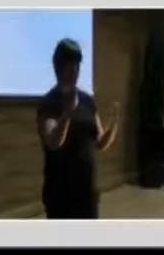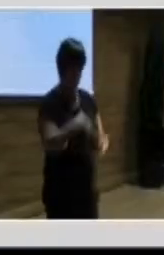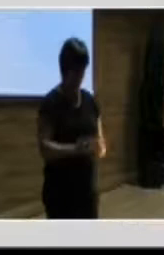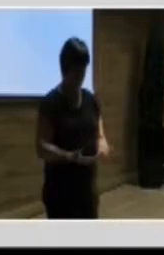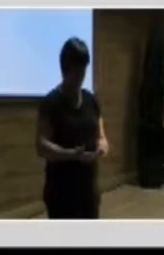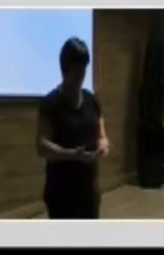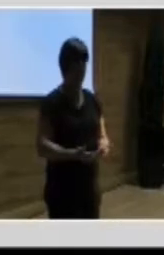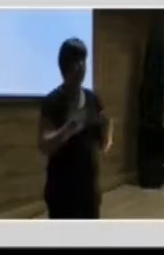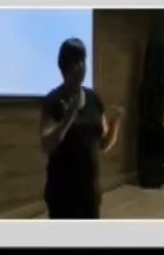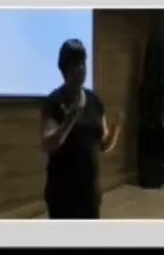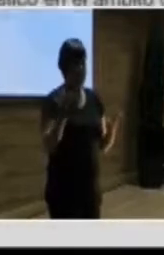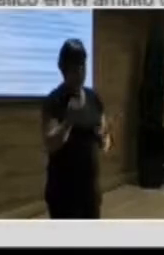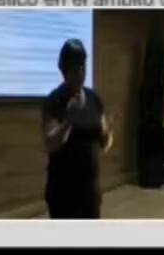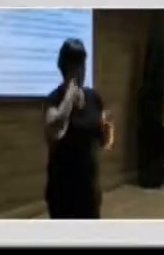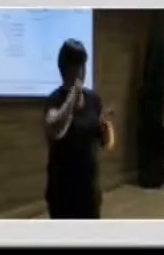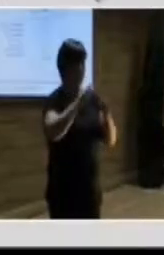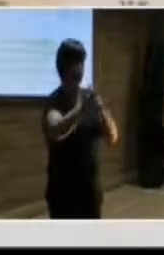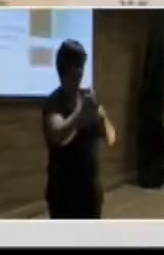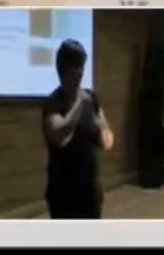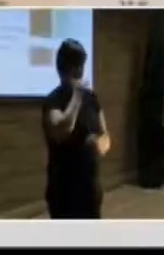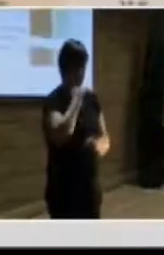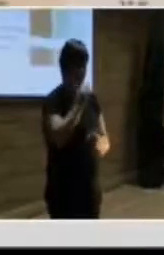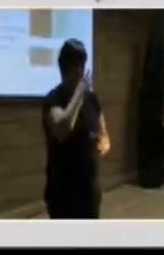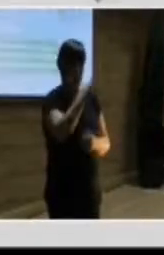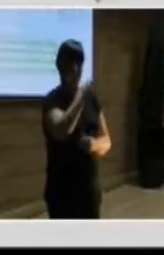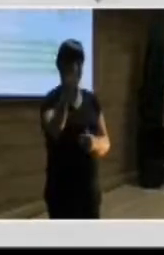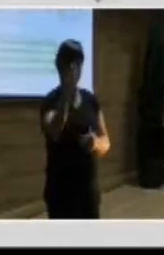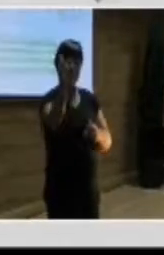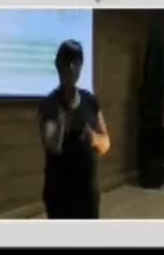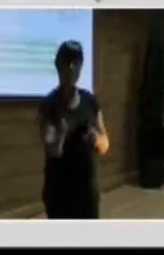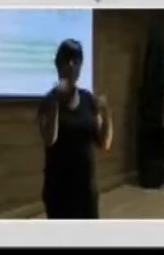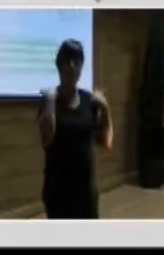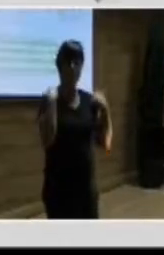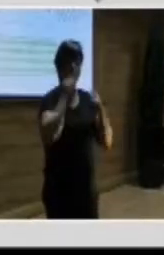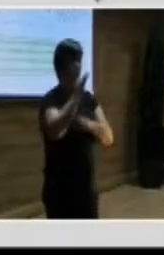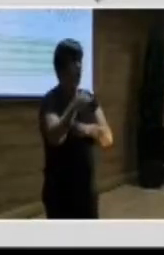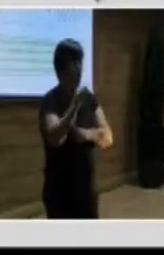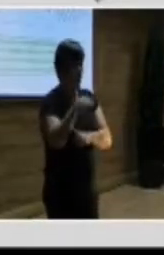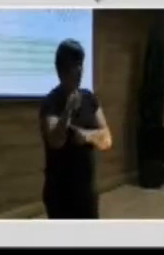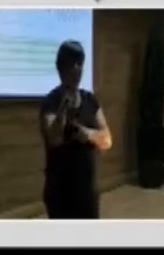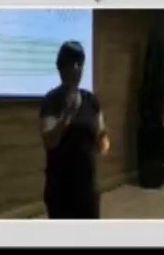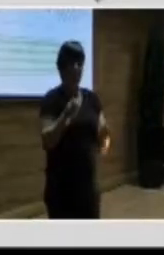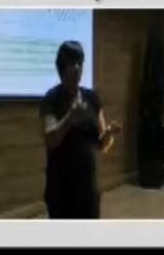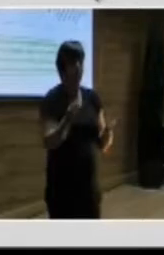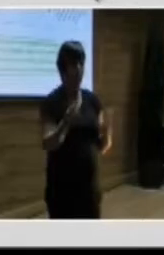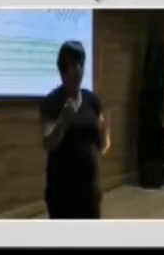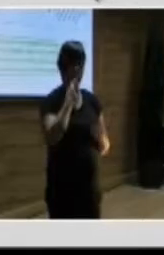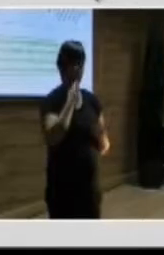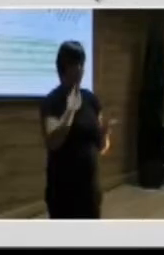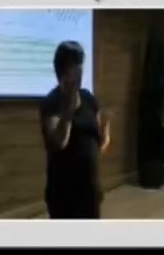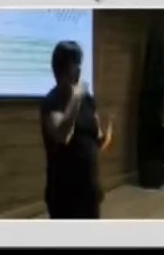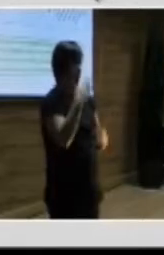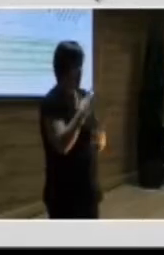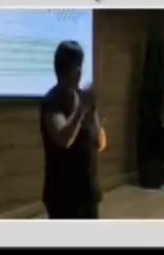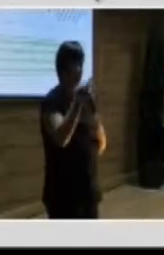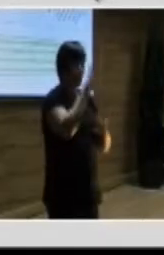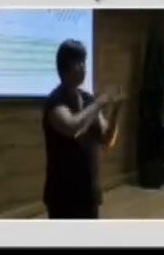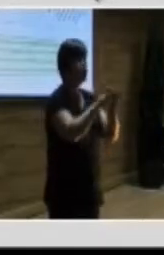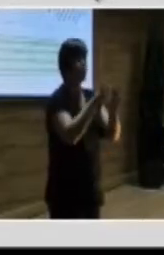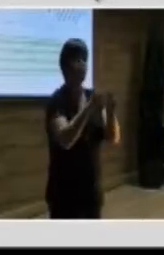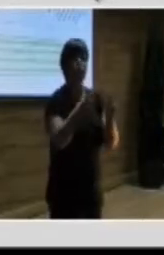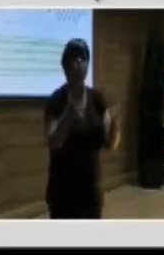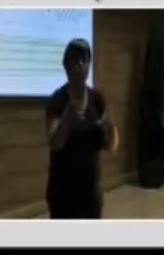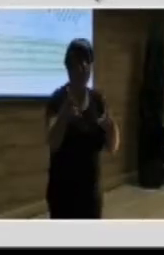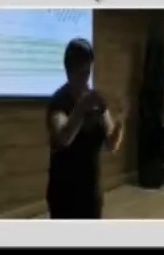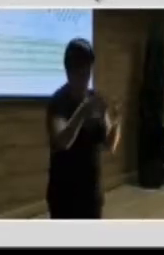Porque además, los pobres cuidadores se sienten desinformados y no saben dónde buscar la información. Unos en